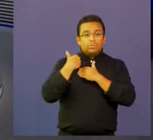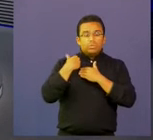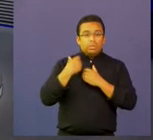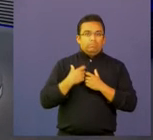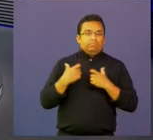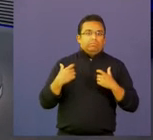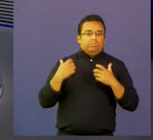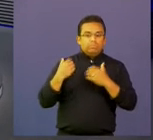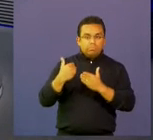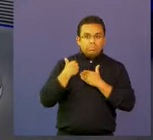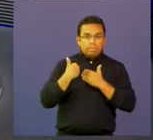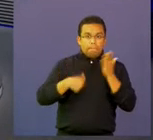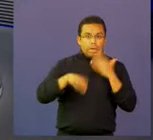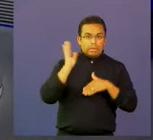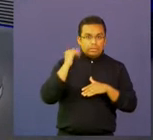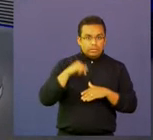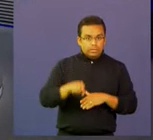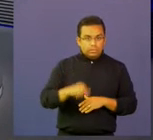cualquier colombiano.